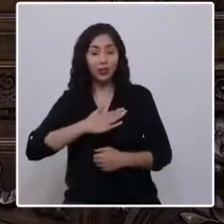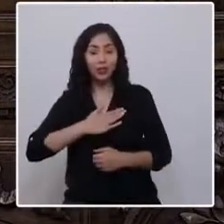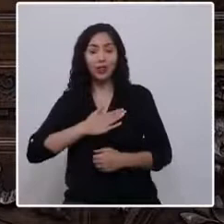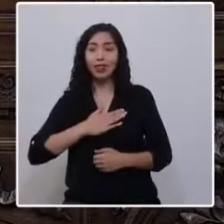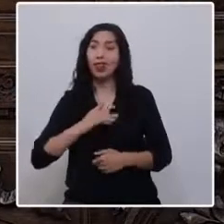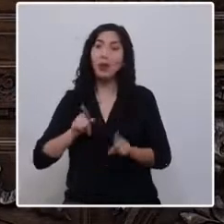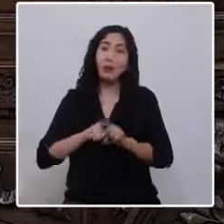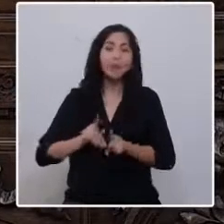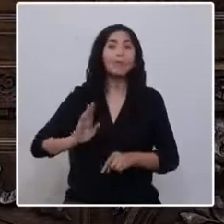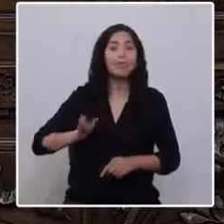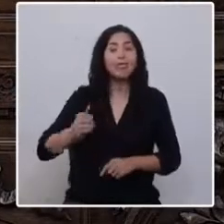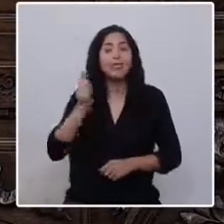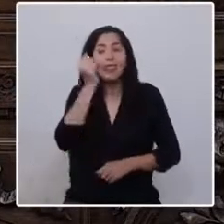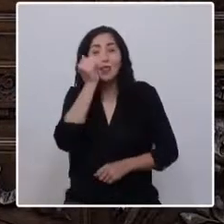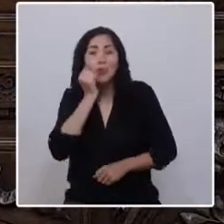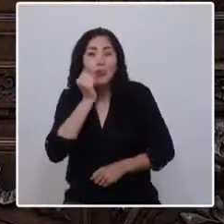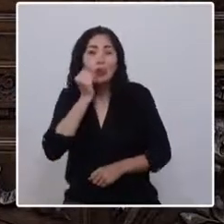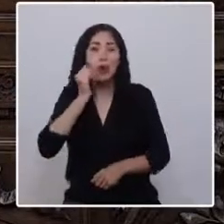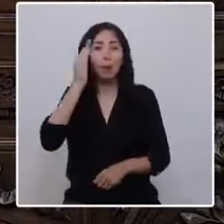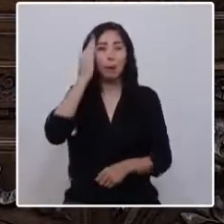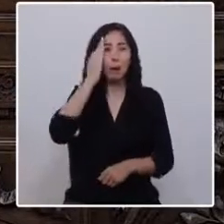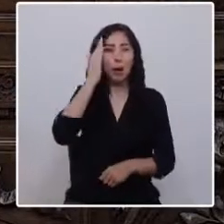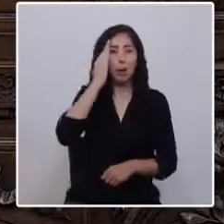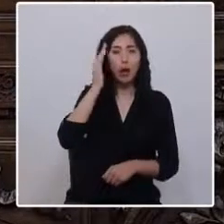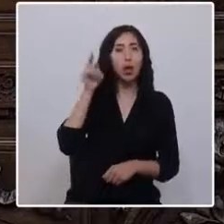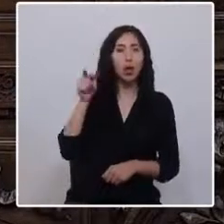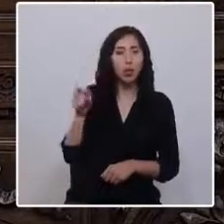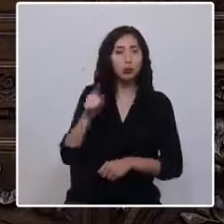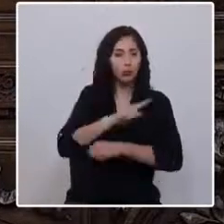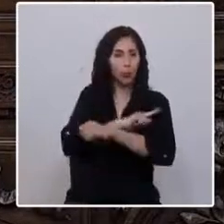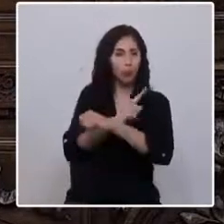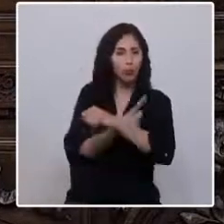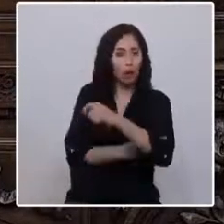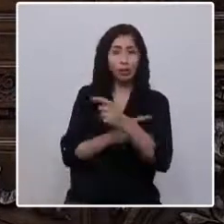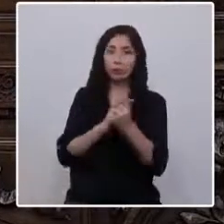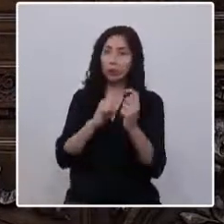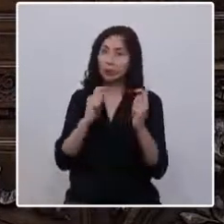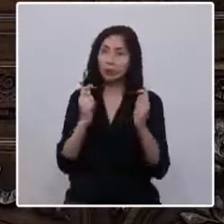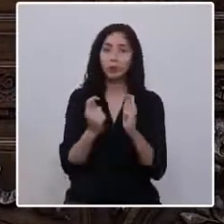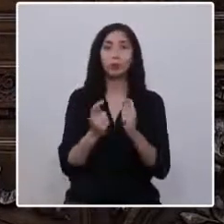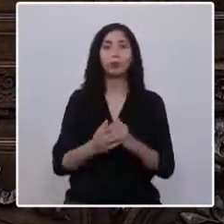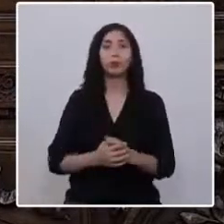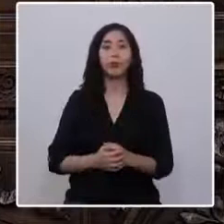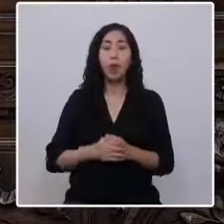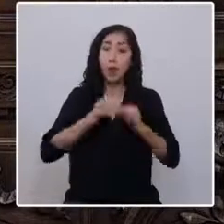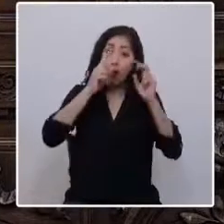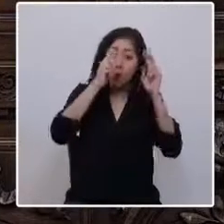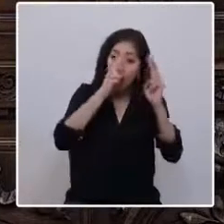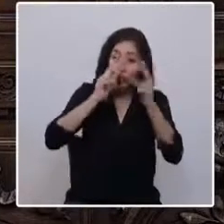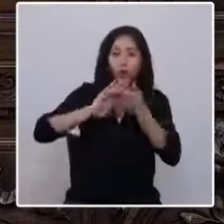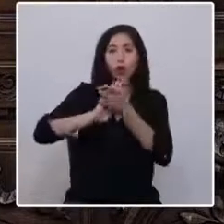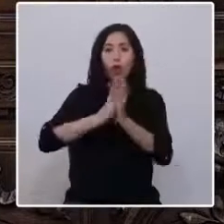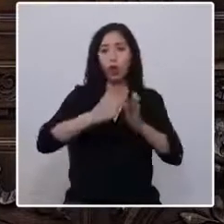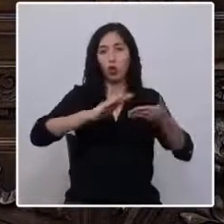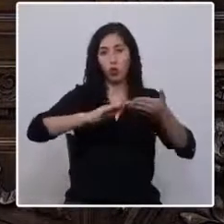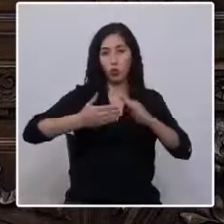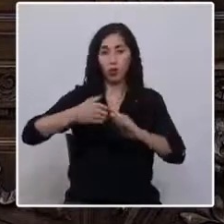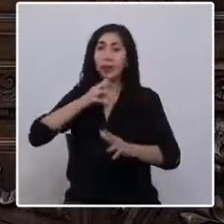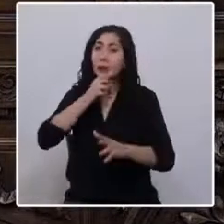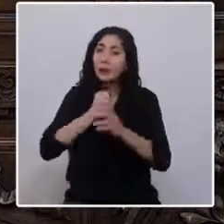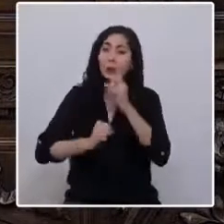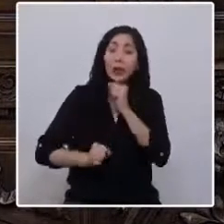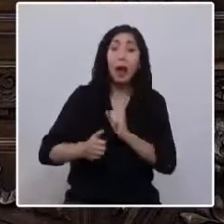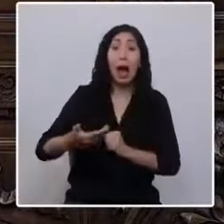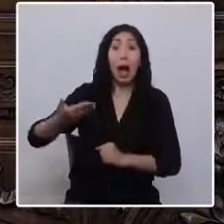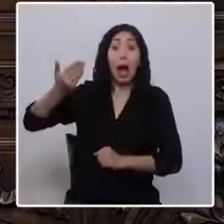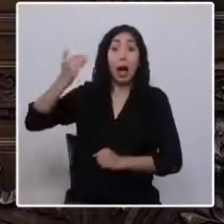el cuidado y la memoria como potencia transformadora. Honro a todas las comunidades en resistencia de ayer y de